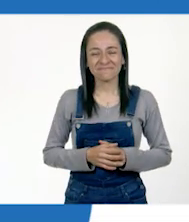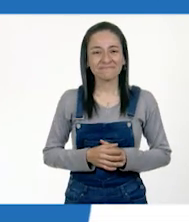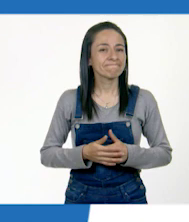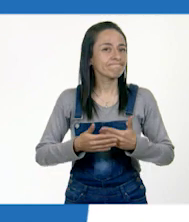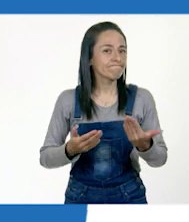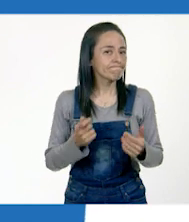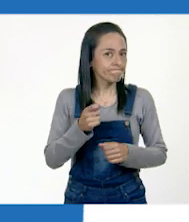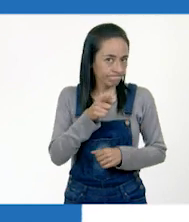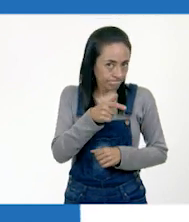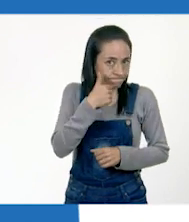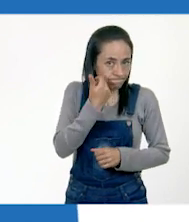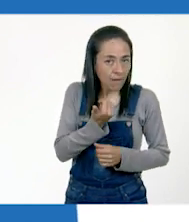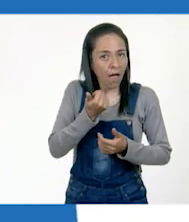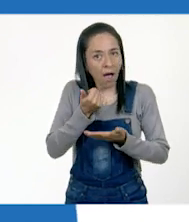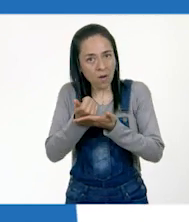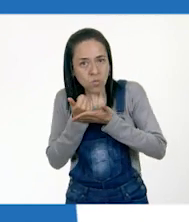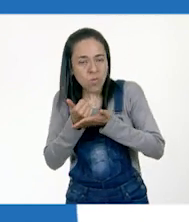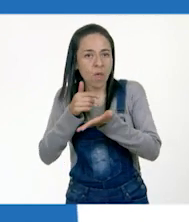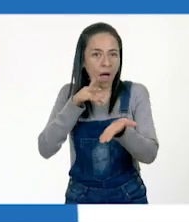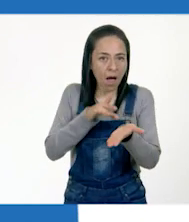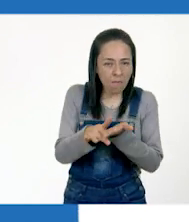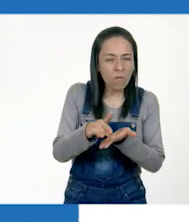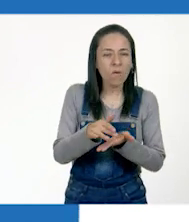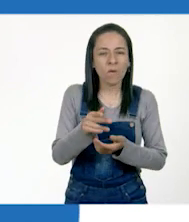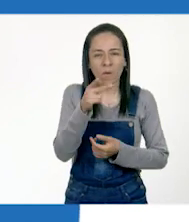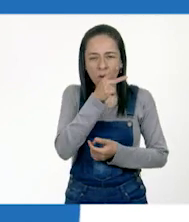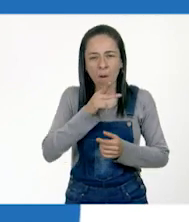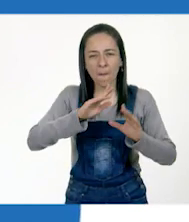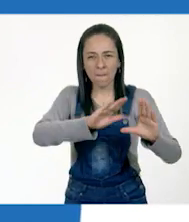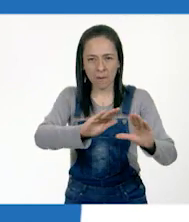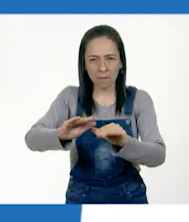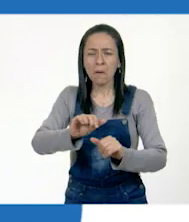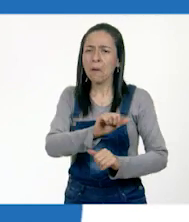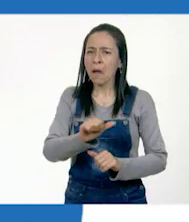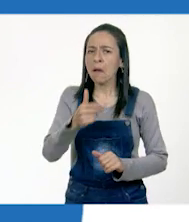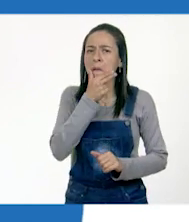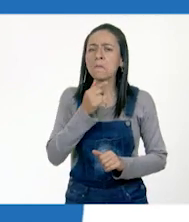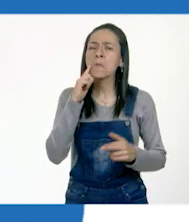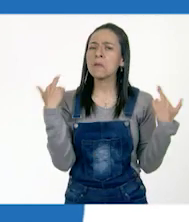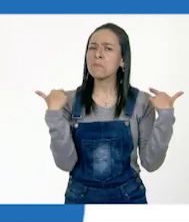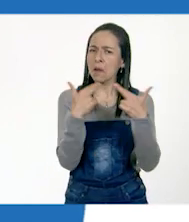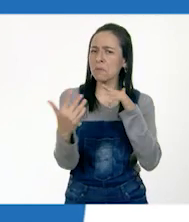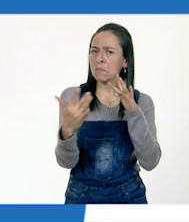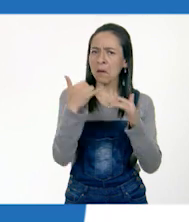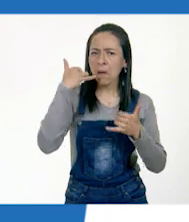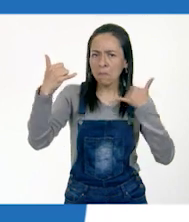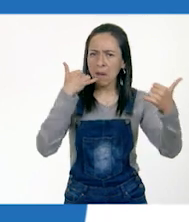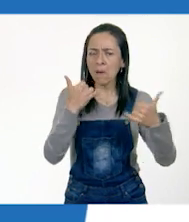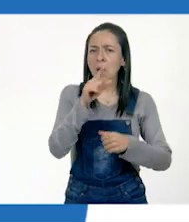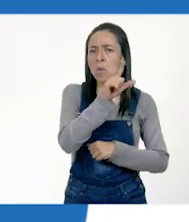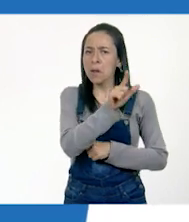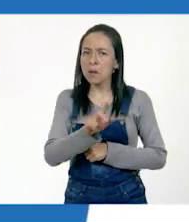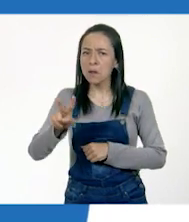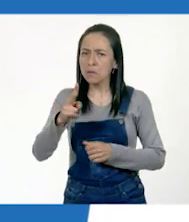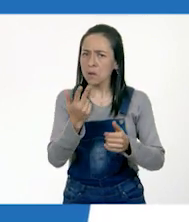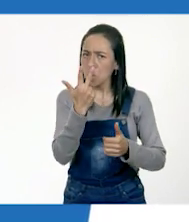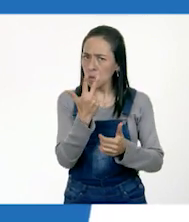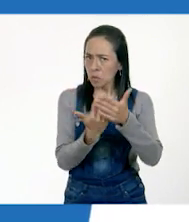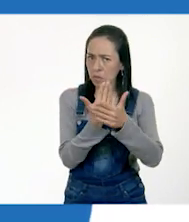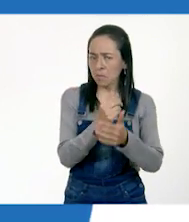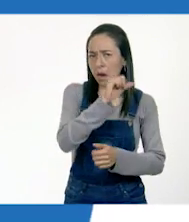Para solicitar apoyo pedagógico, comunícate con maestras y maestros de lunes a viernes de 8 a 20 horas al